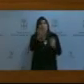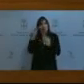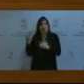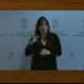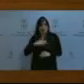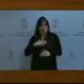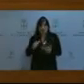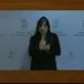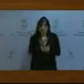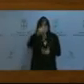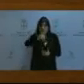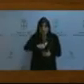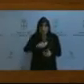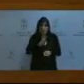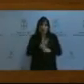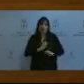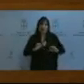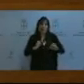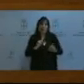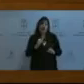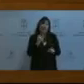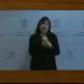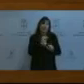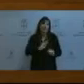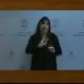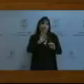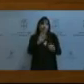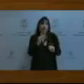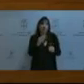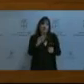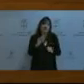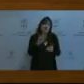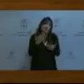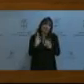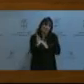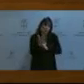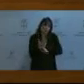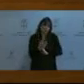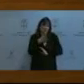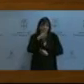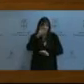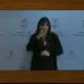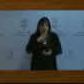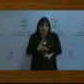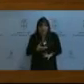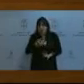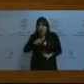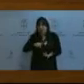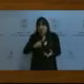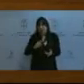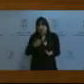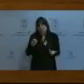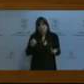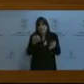aportaciones y su trabajo, que no solo en esta ocasión, sino en todas, es un trabajo serio y riguroso. Y agradecer